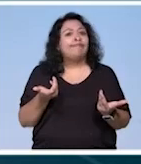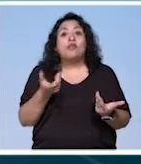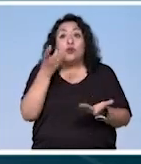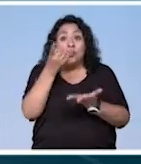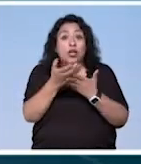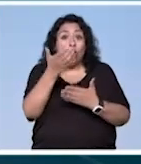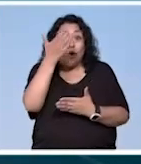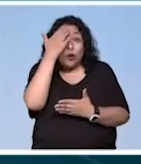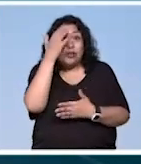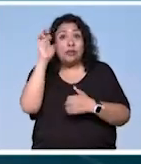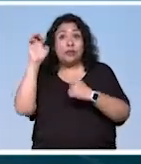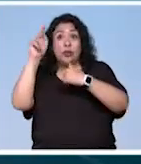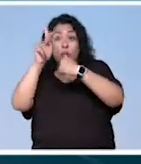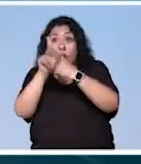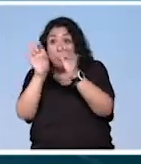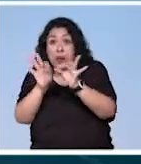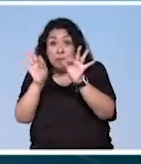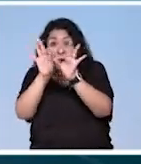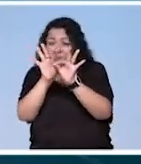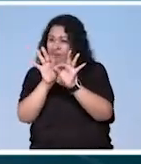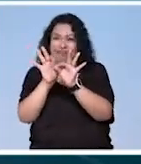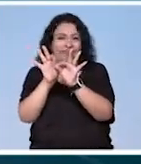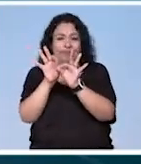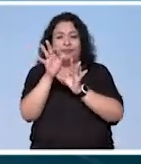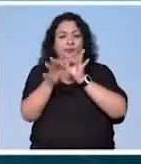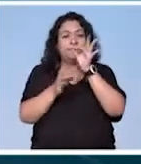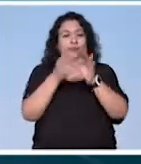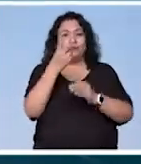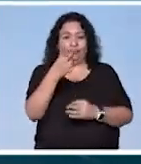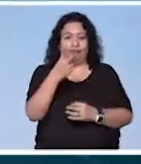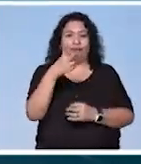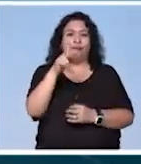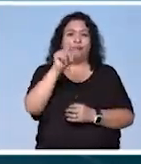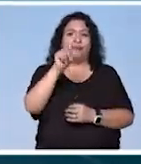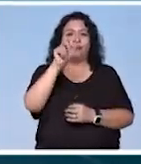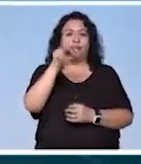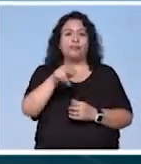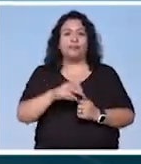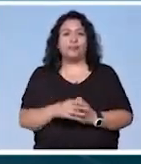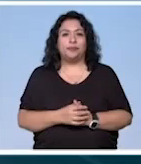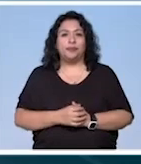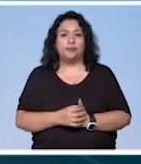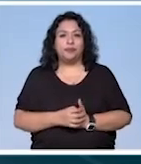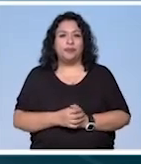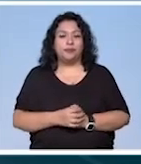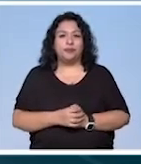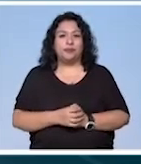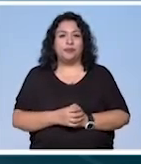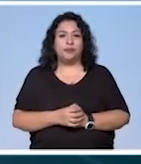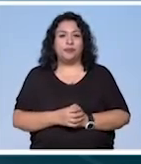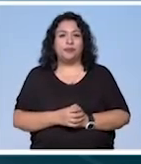el conocimiento europeo es importante. Para Noticias 22, Katia León Monterrubio.